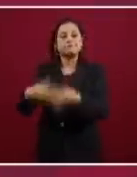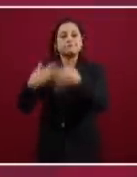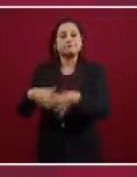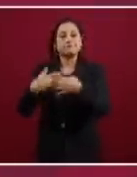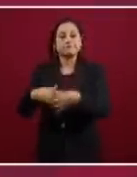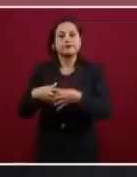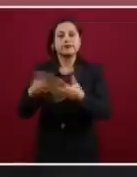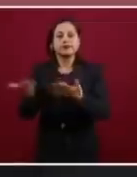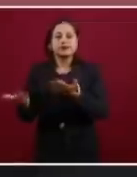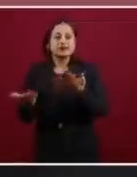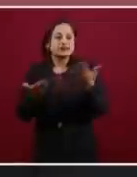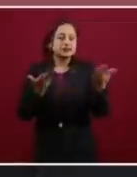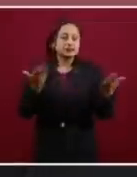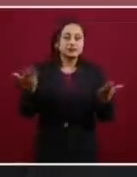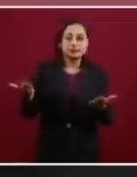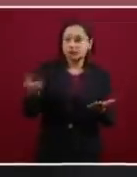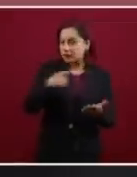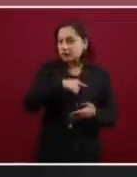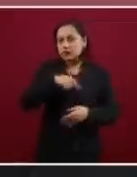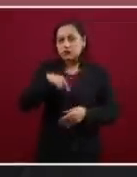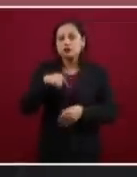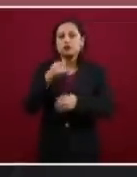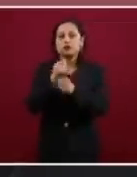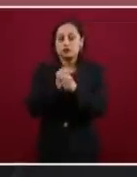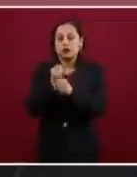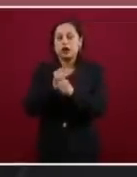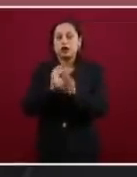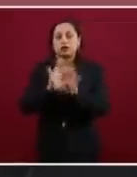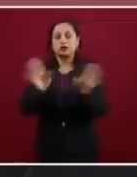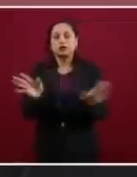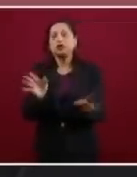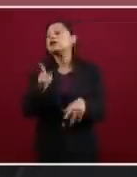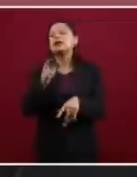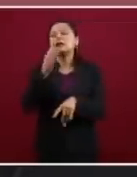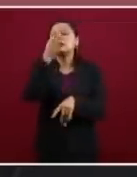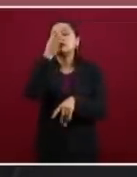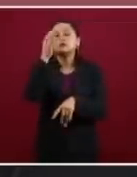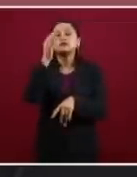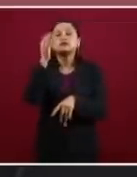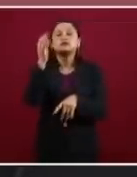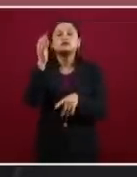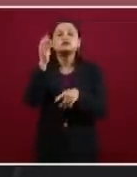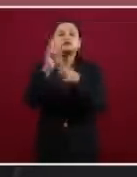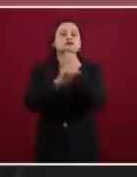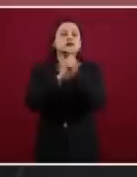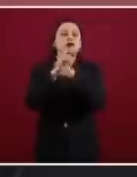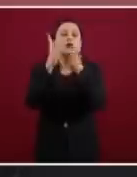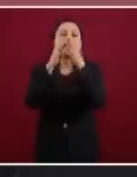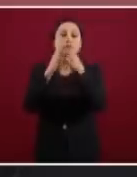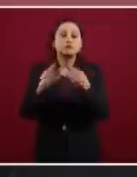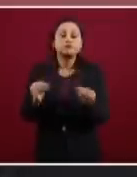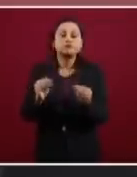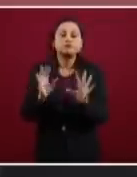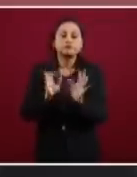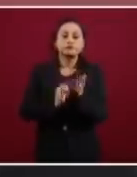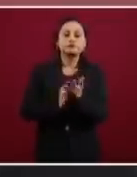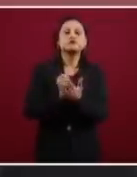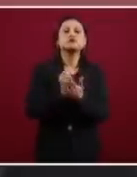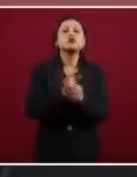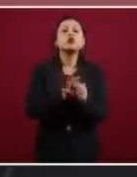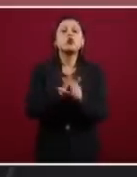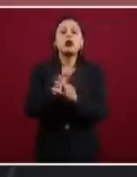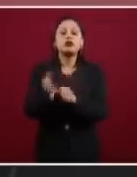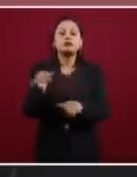en eso básicamente estamos ya resolver eso decidir producidos los